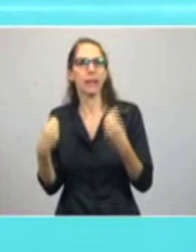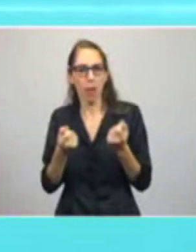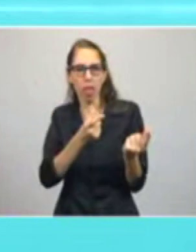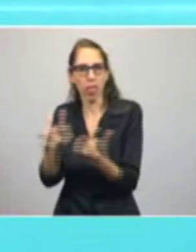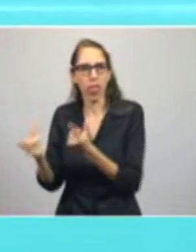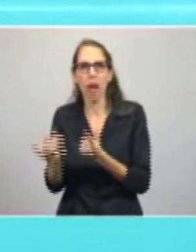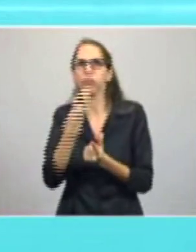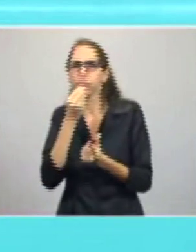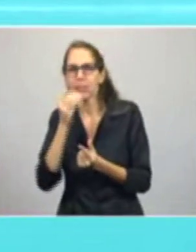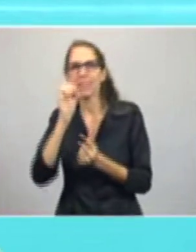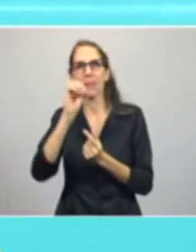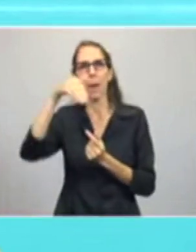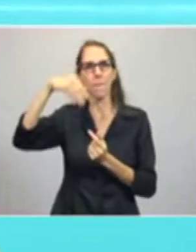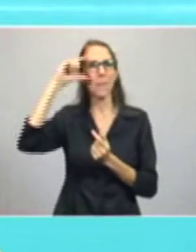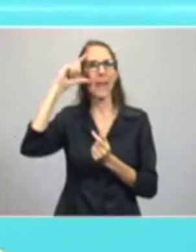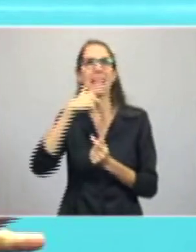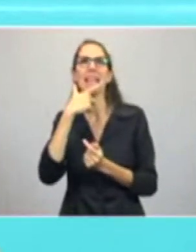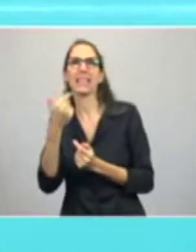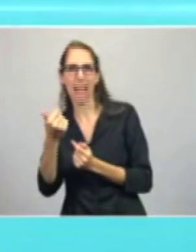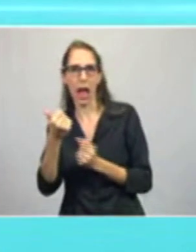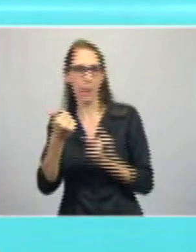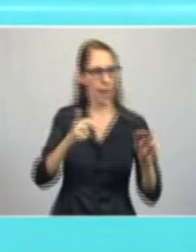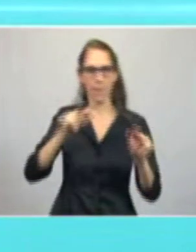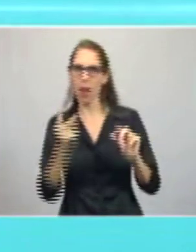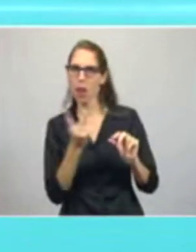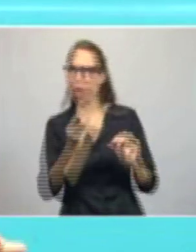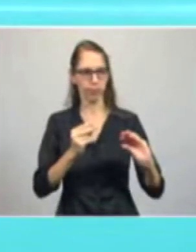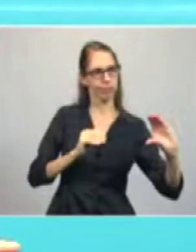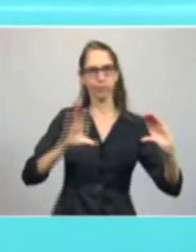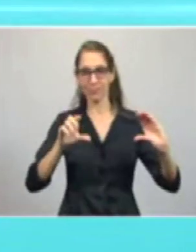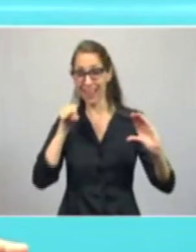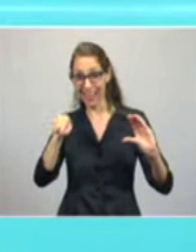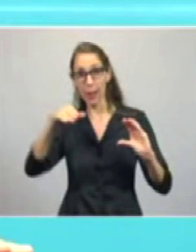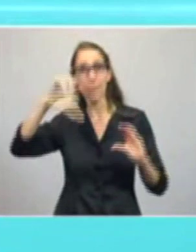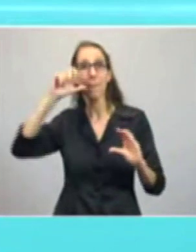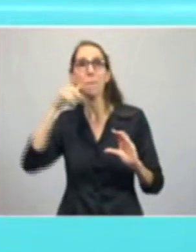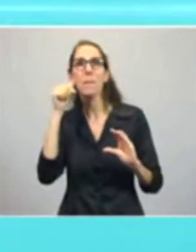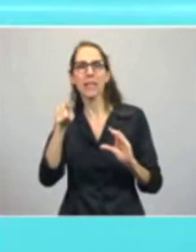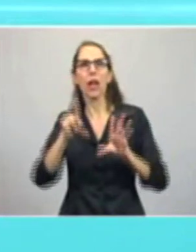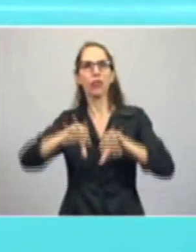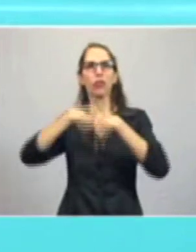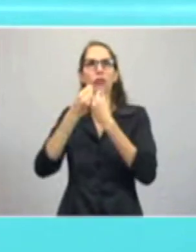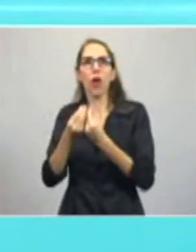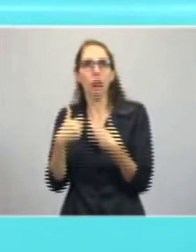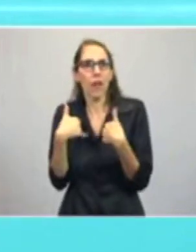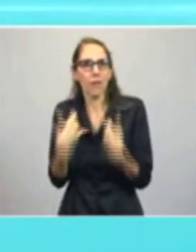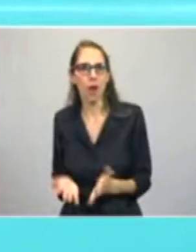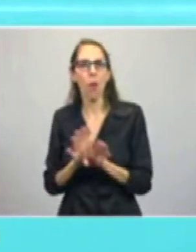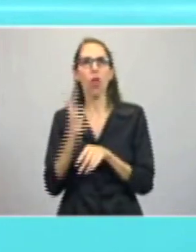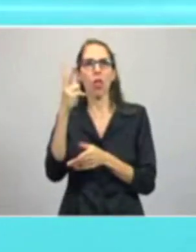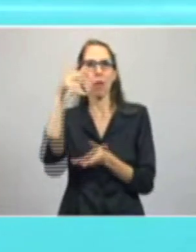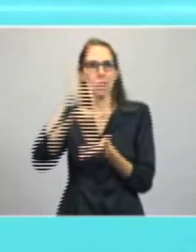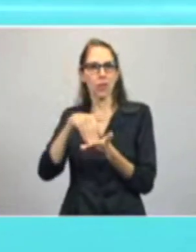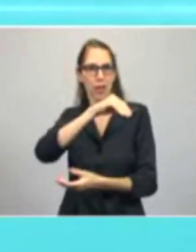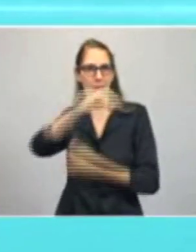Mesa que, bueno, este último alcanza a más de 2 millones de familias de la Provincia de Buenos